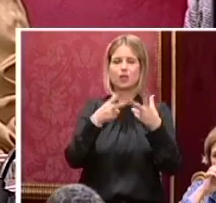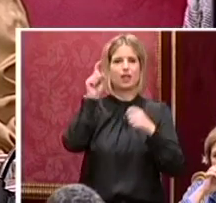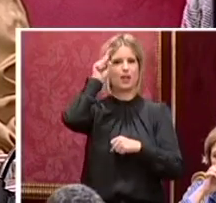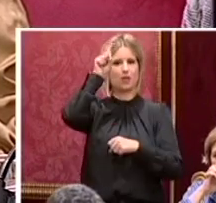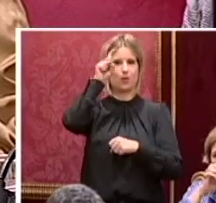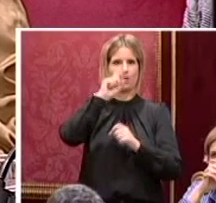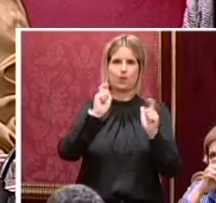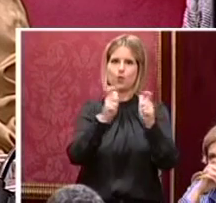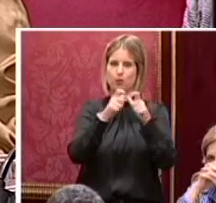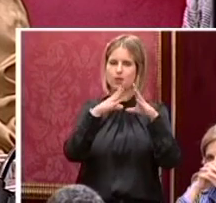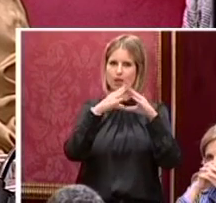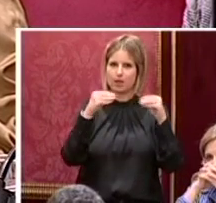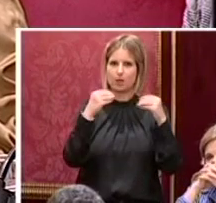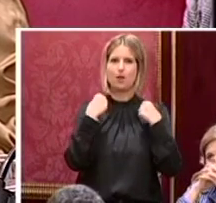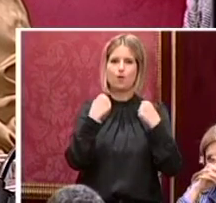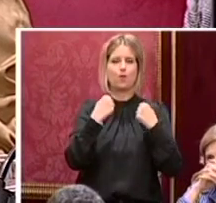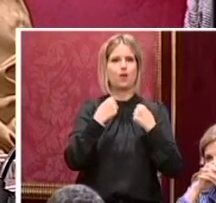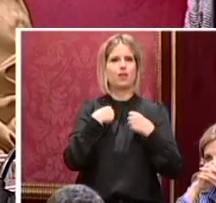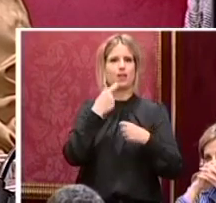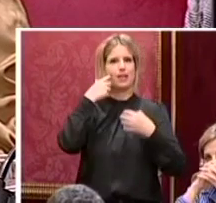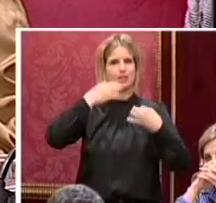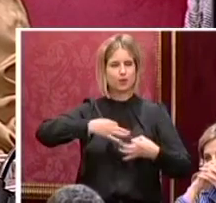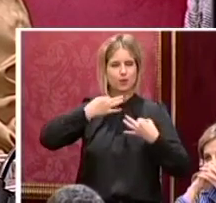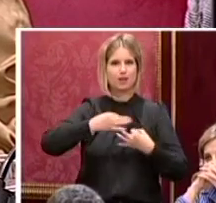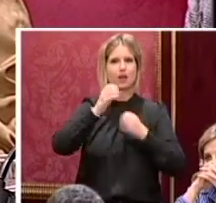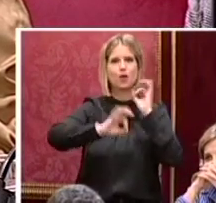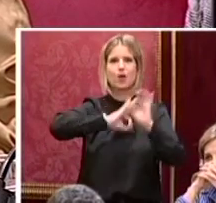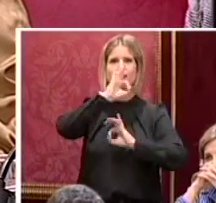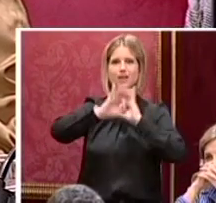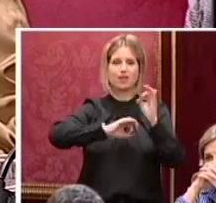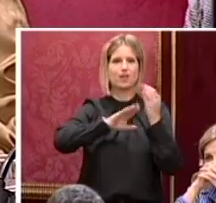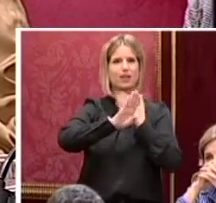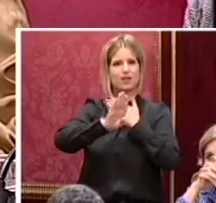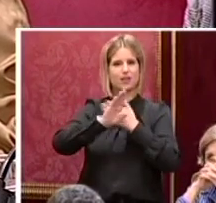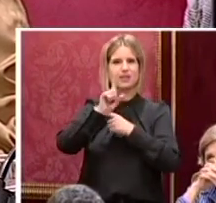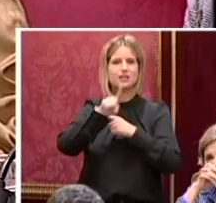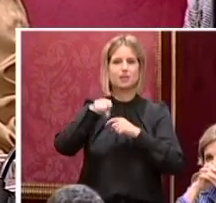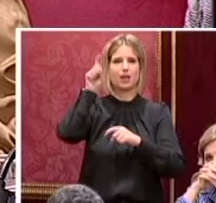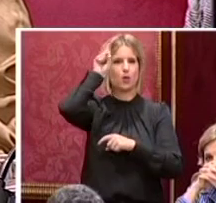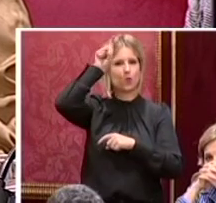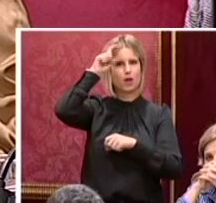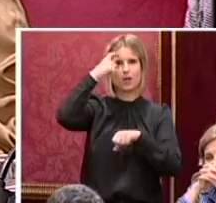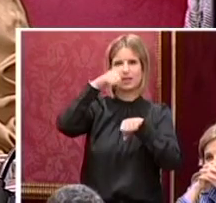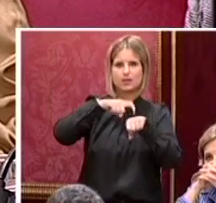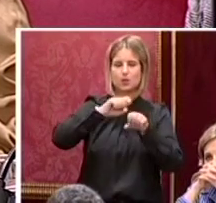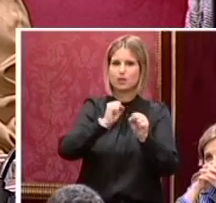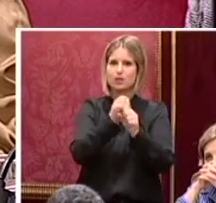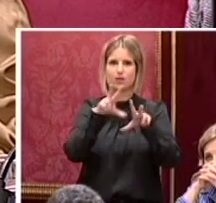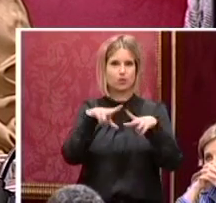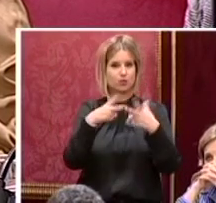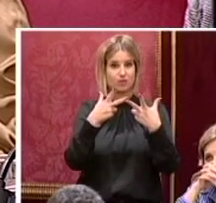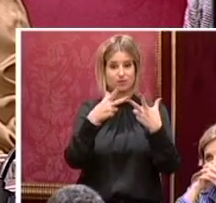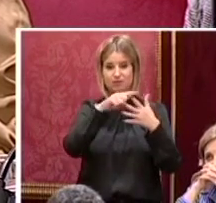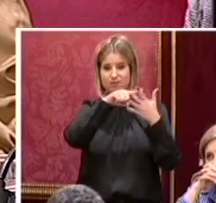educación de la Junta, fuerzas, cuerpos de seguridad, organizaciones vecinales, educadores, psicólogos, trabajadores sociales,